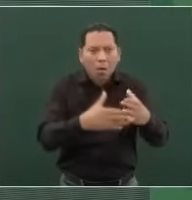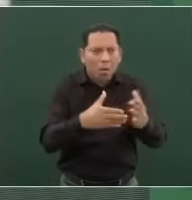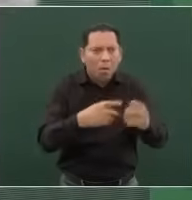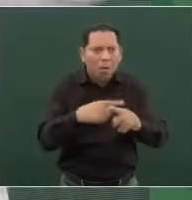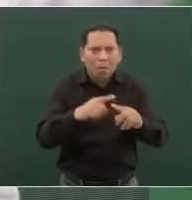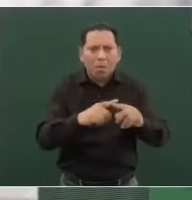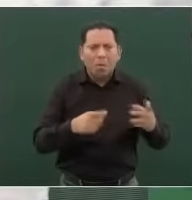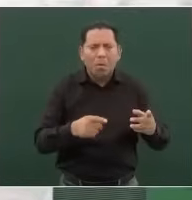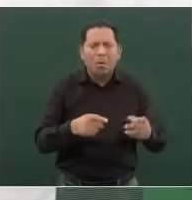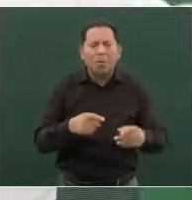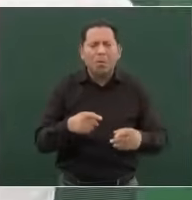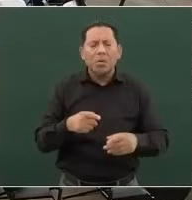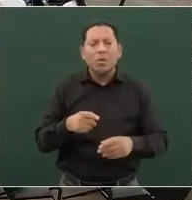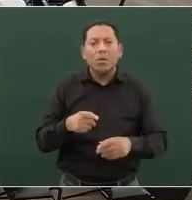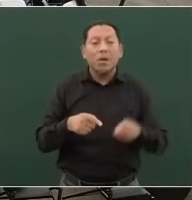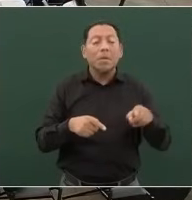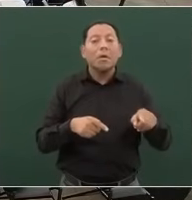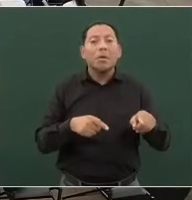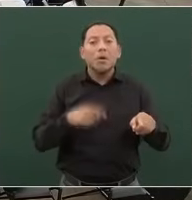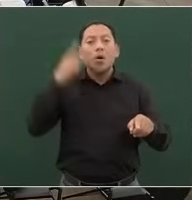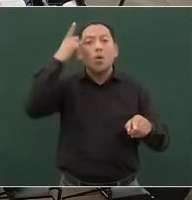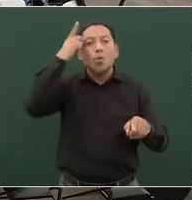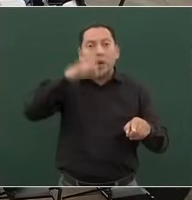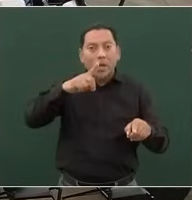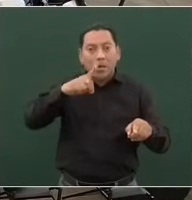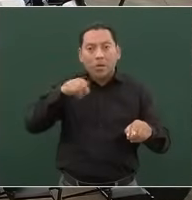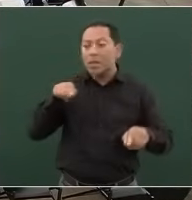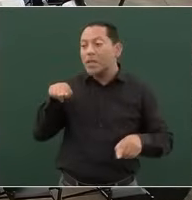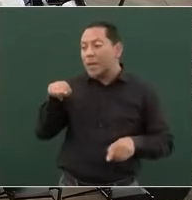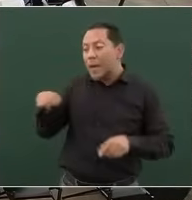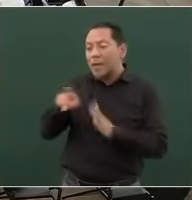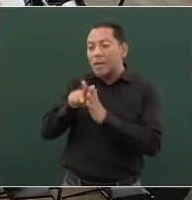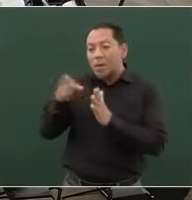los medios más famosos.